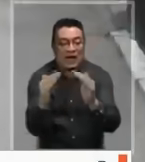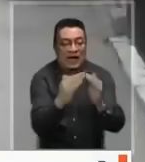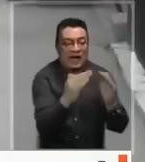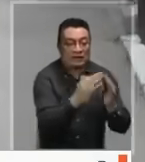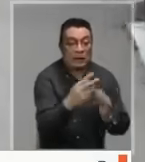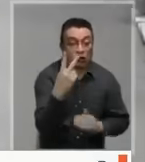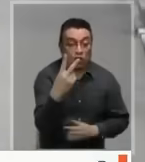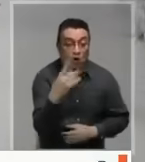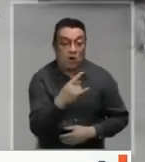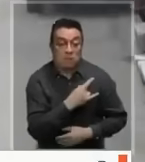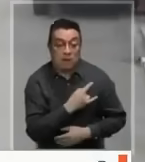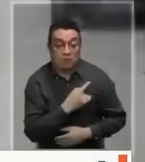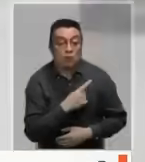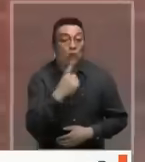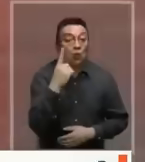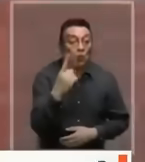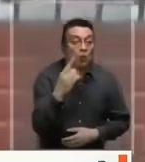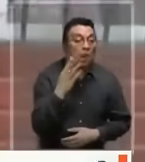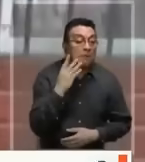en Maipú y 1 en Melipilla.